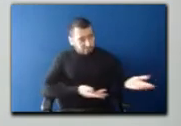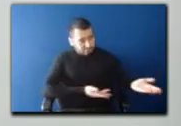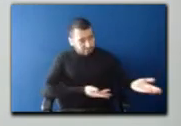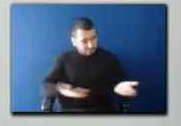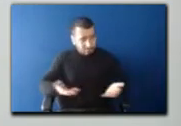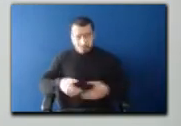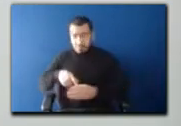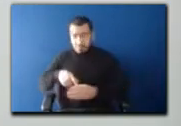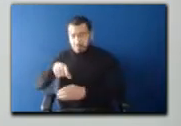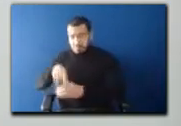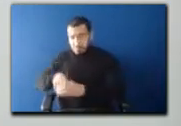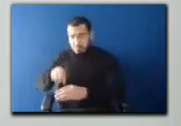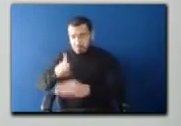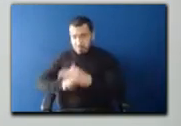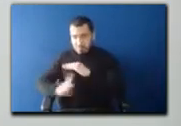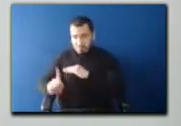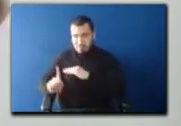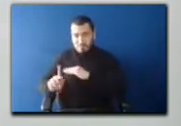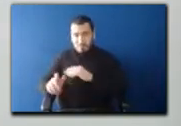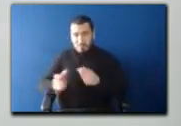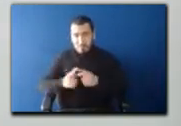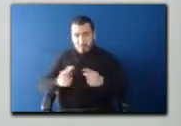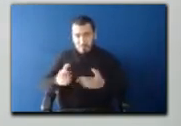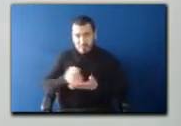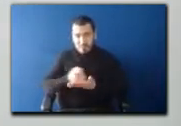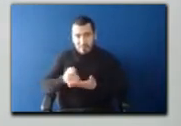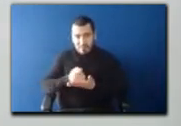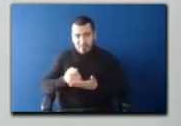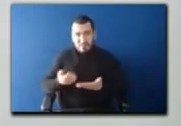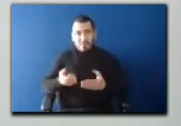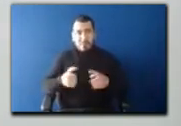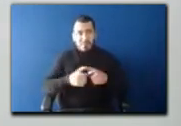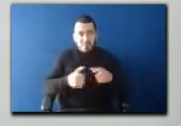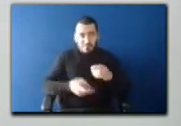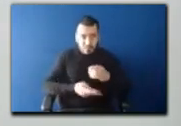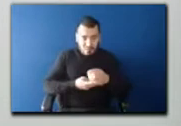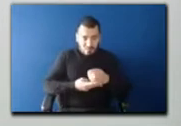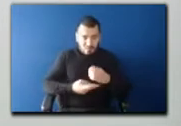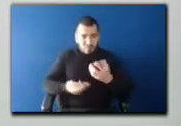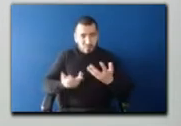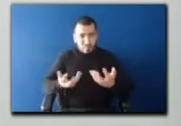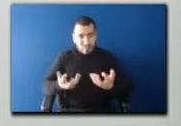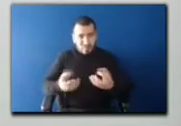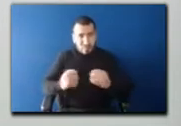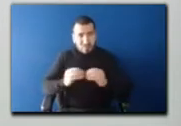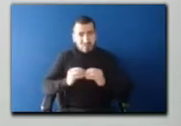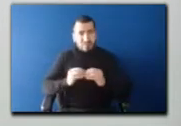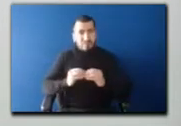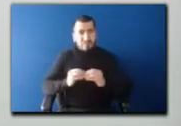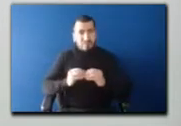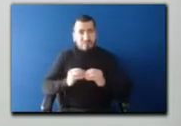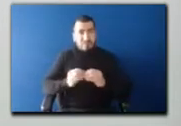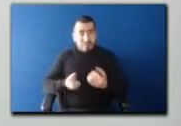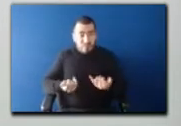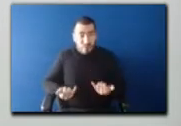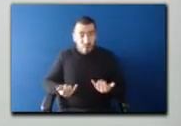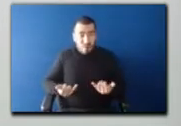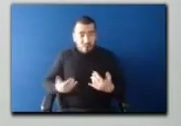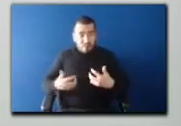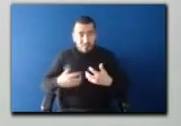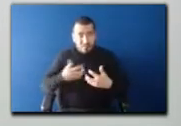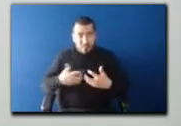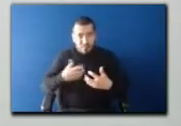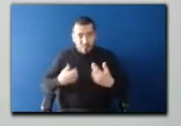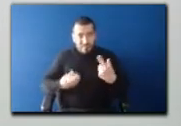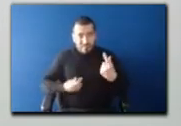de manejo, solo para entrar en la discusión de la tarjeta de crédito o de la cuenta de ahorros o de... Porque hoy el sistema financiero está enfrentando